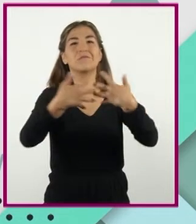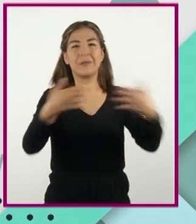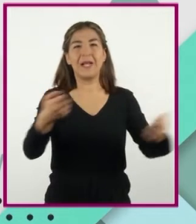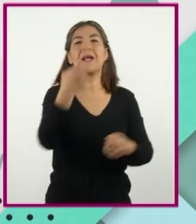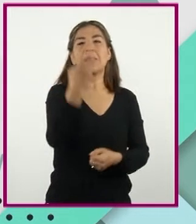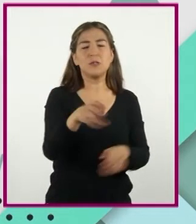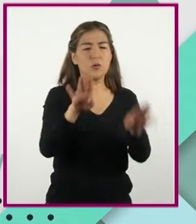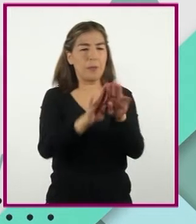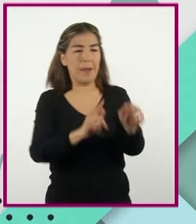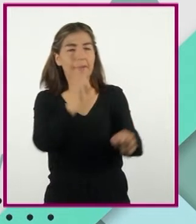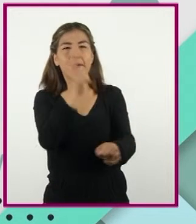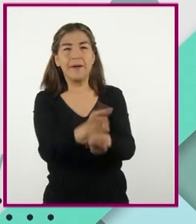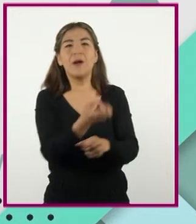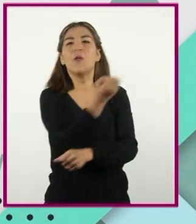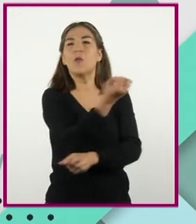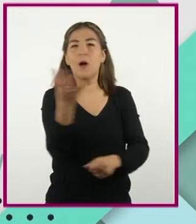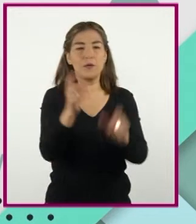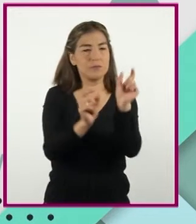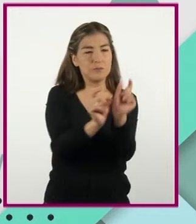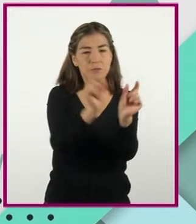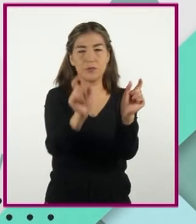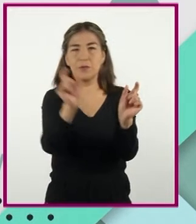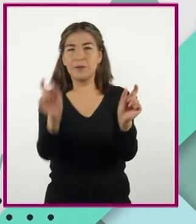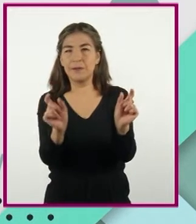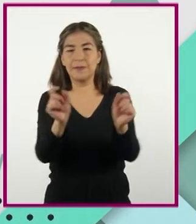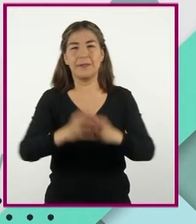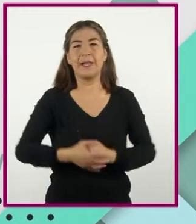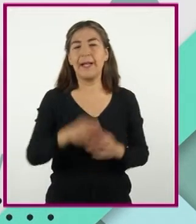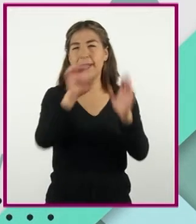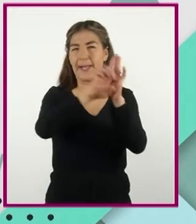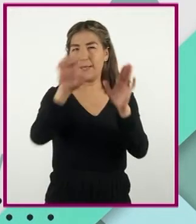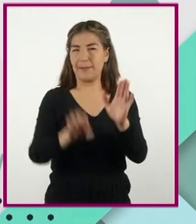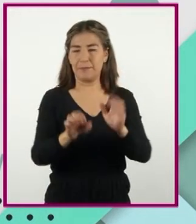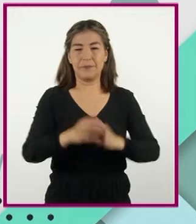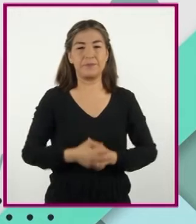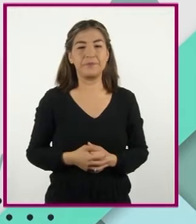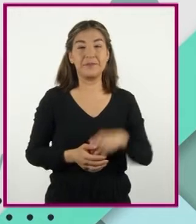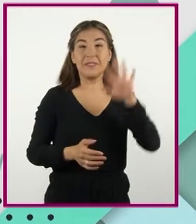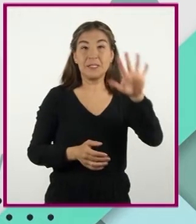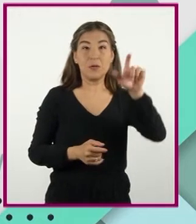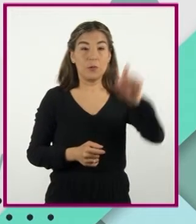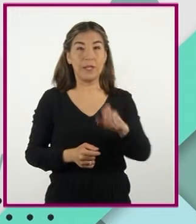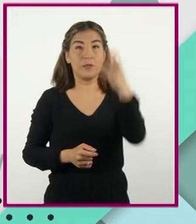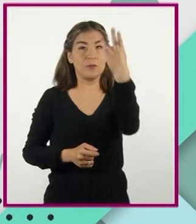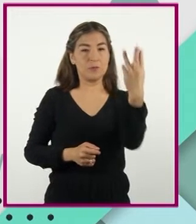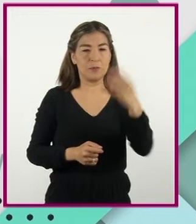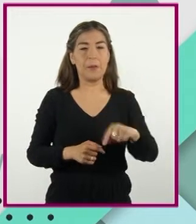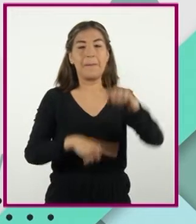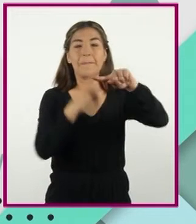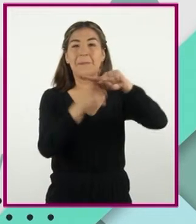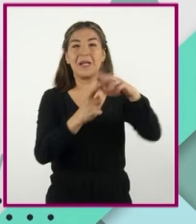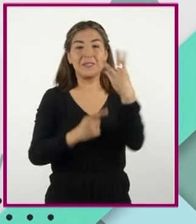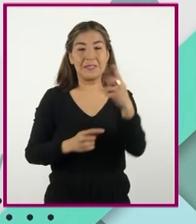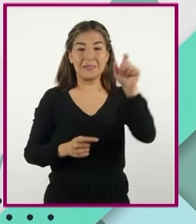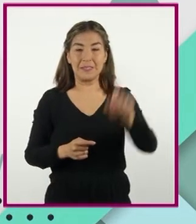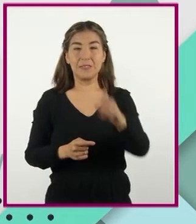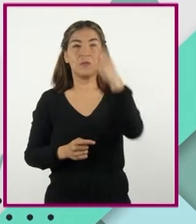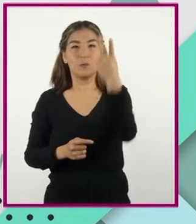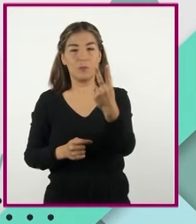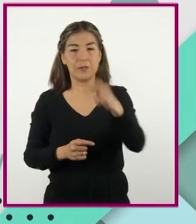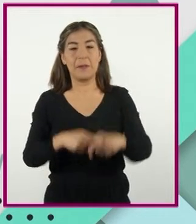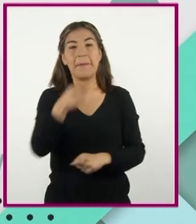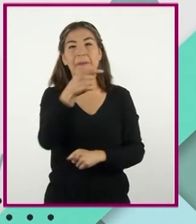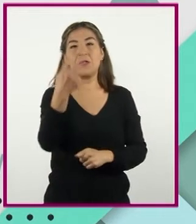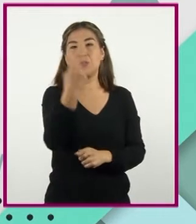permiten identificar cuántos términos tiene un polinomio. Por ejemplo, 5x al cubo más 3x al cuadrado